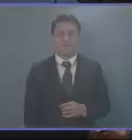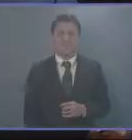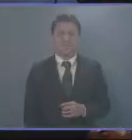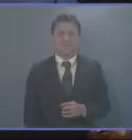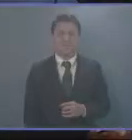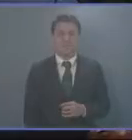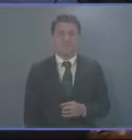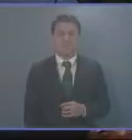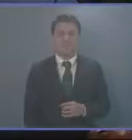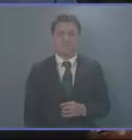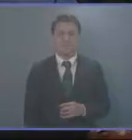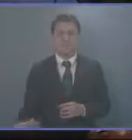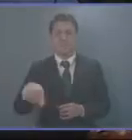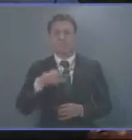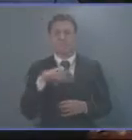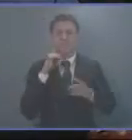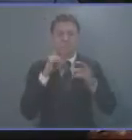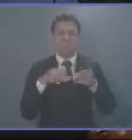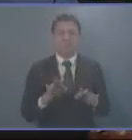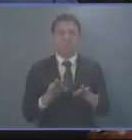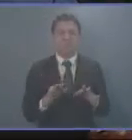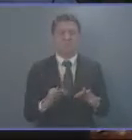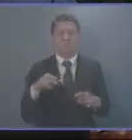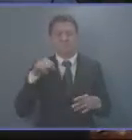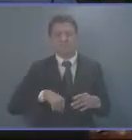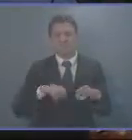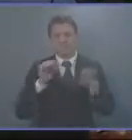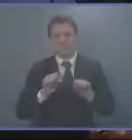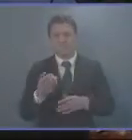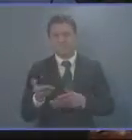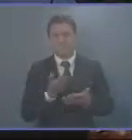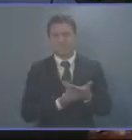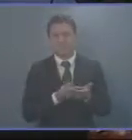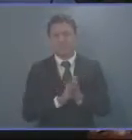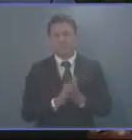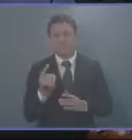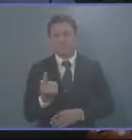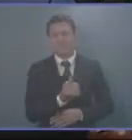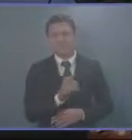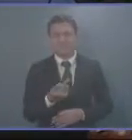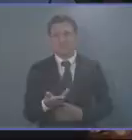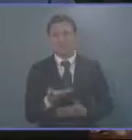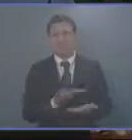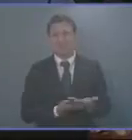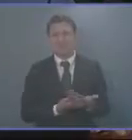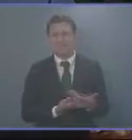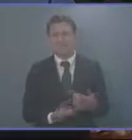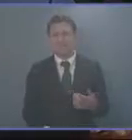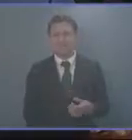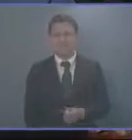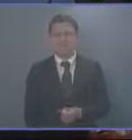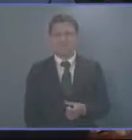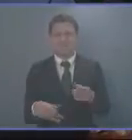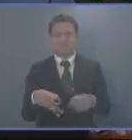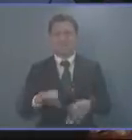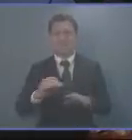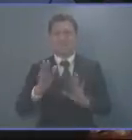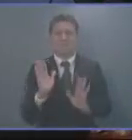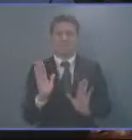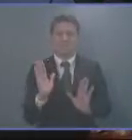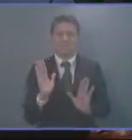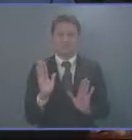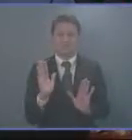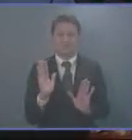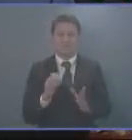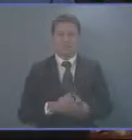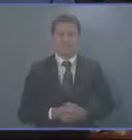de correspondencia, que esto lo están pidiendo los señores alcaldes y en especial el alcalde de Ciudad